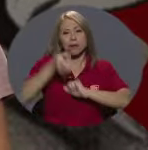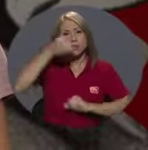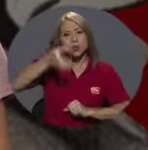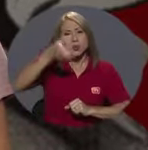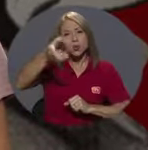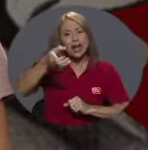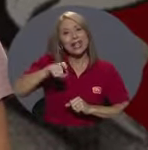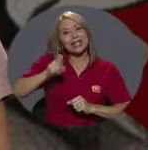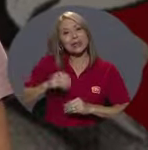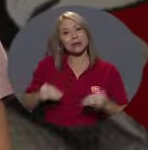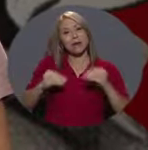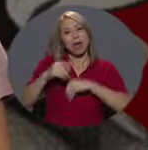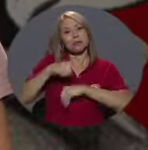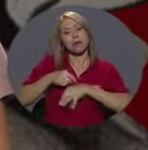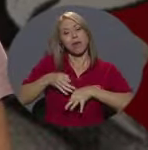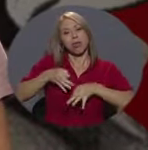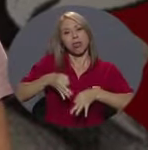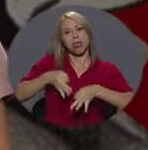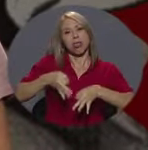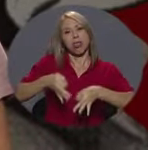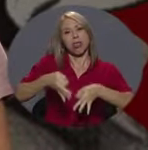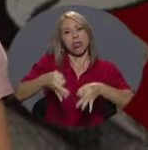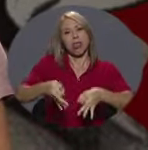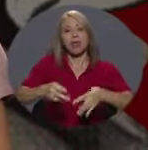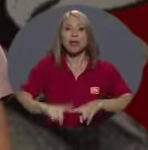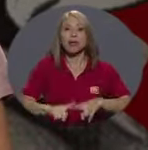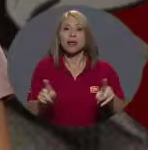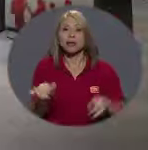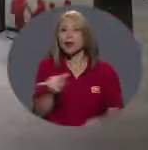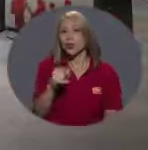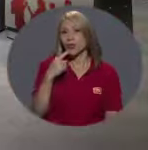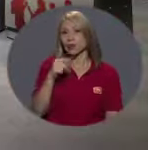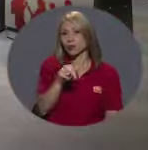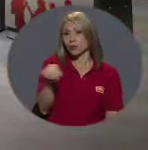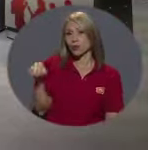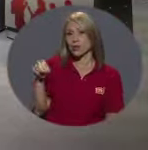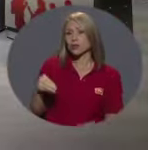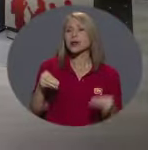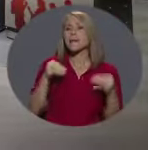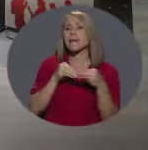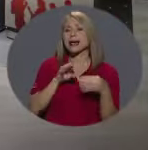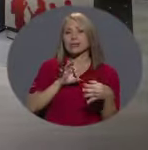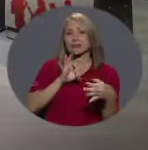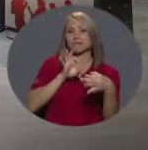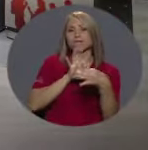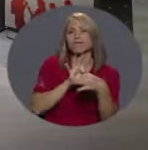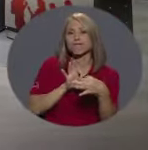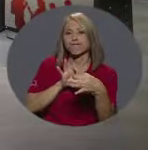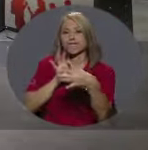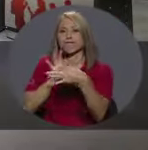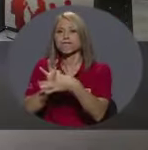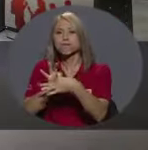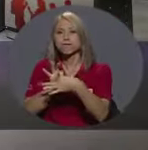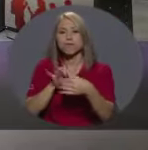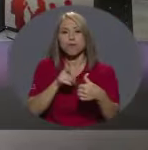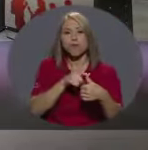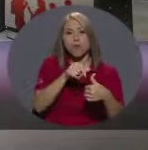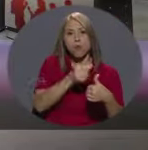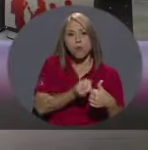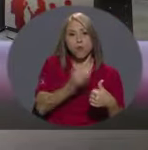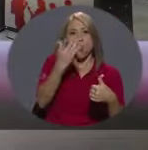más de tiempo, pero creo que, como comentaban los compañeros, entre más alianzas hagamos a nivel público,